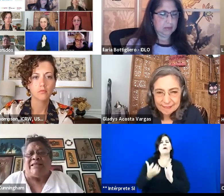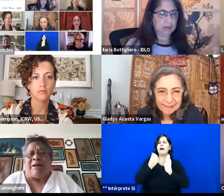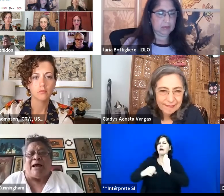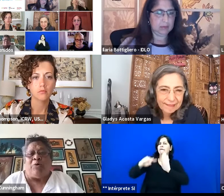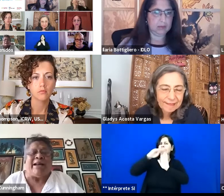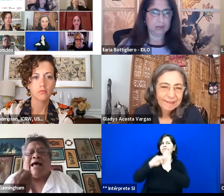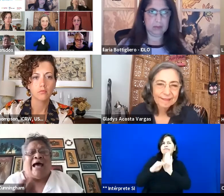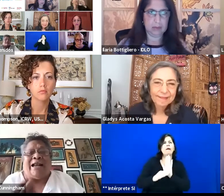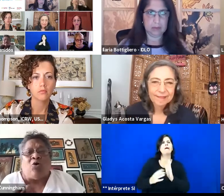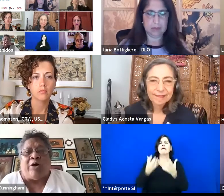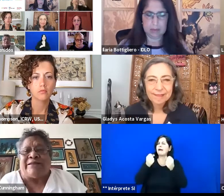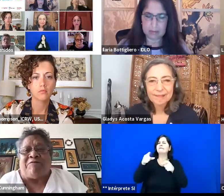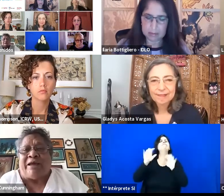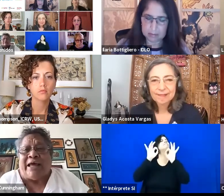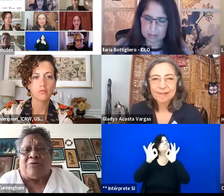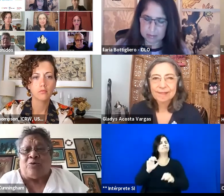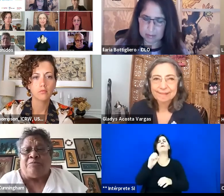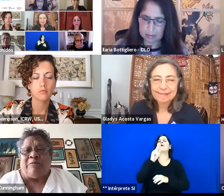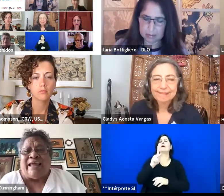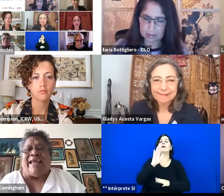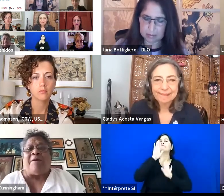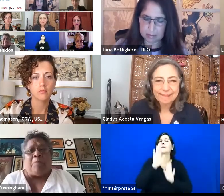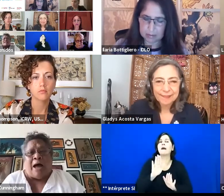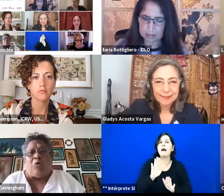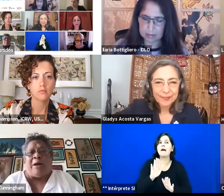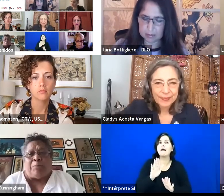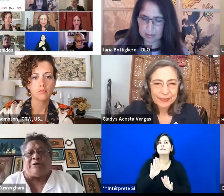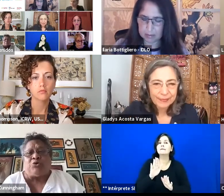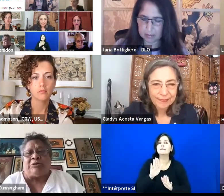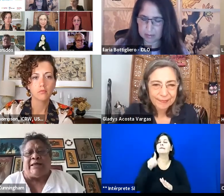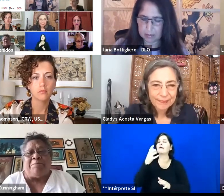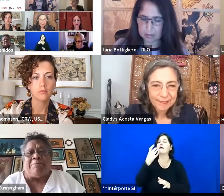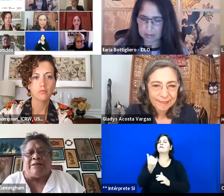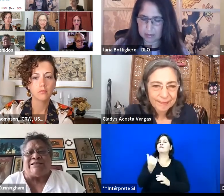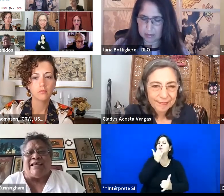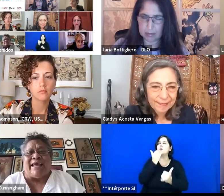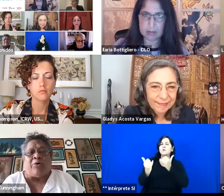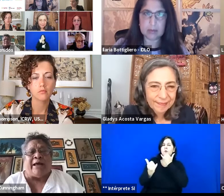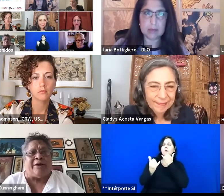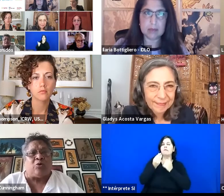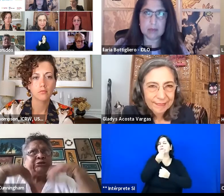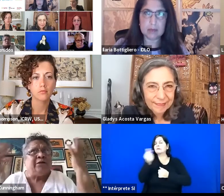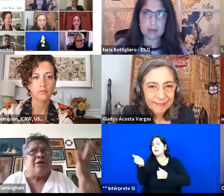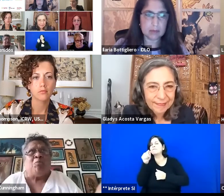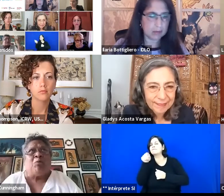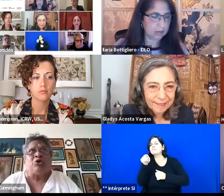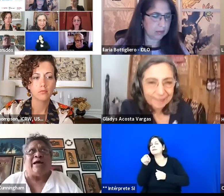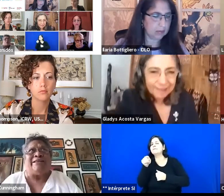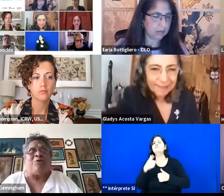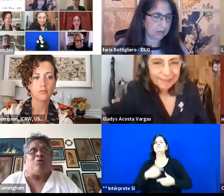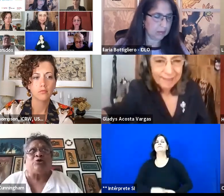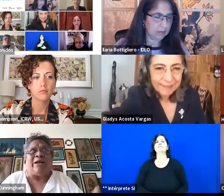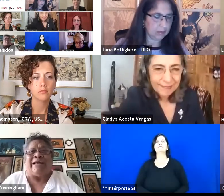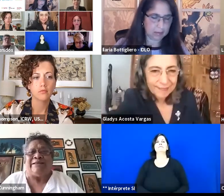abordar el tema de las mujeres, algo está fallando. Y ahora, por eso ustedes mismas dicen que ahora escuchan mucho